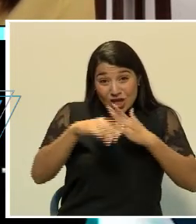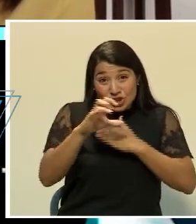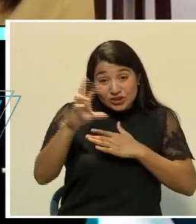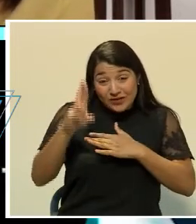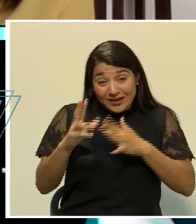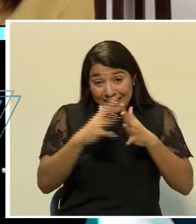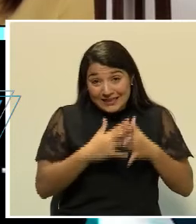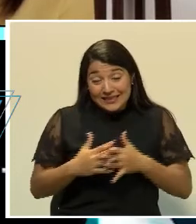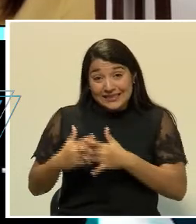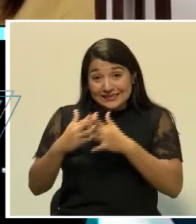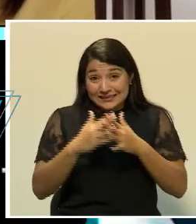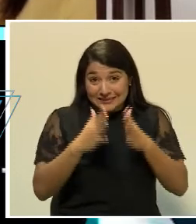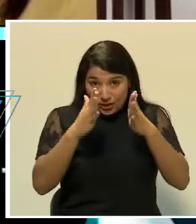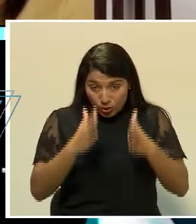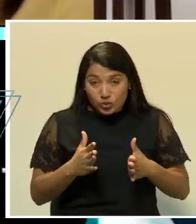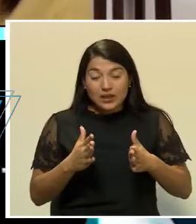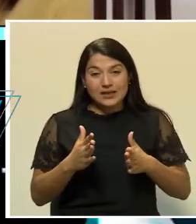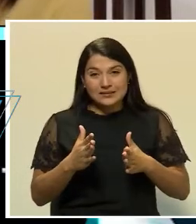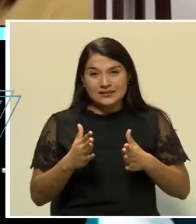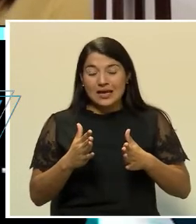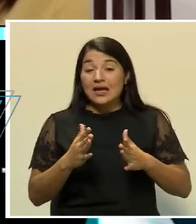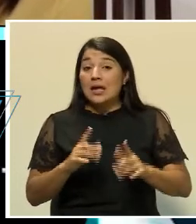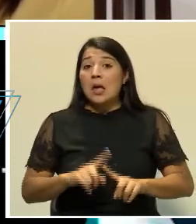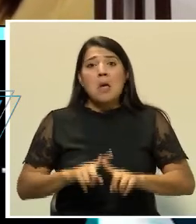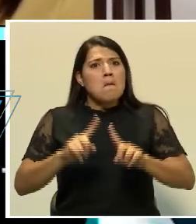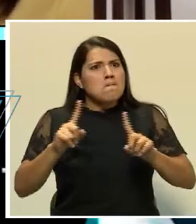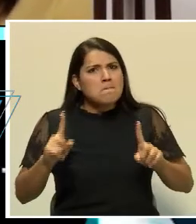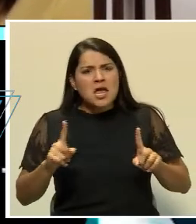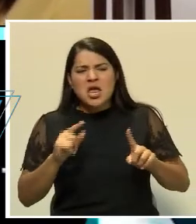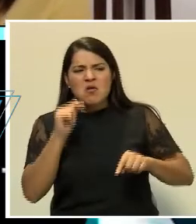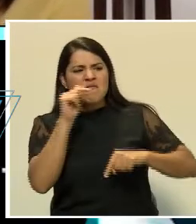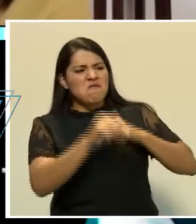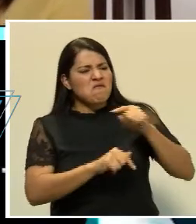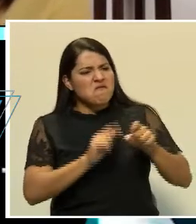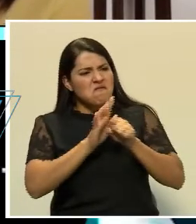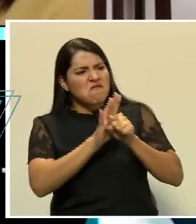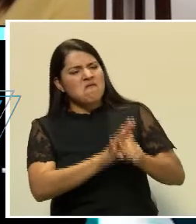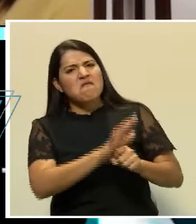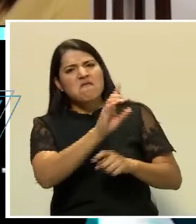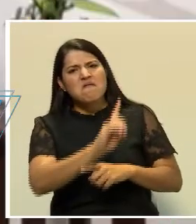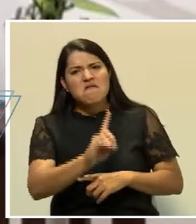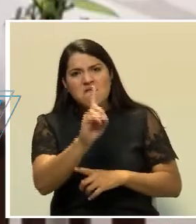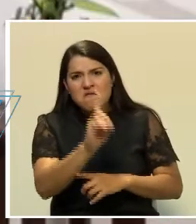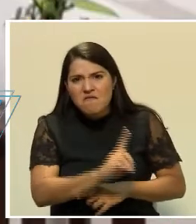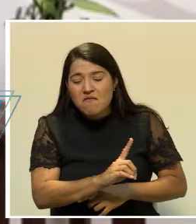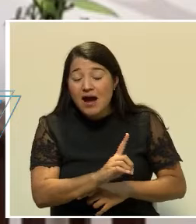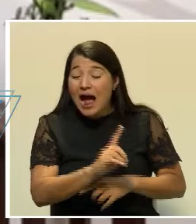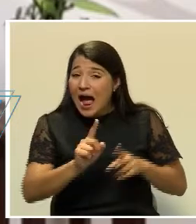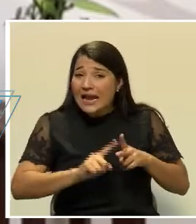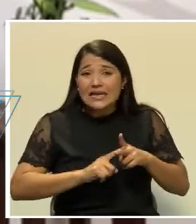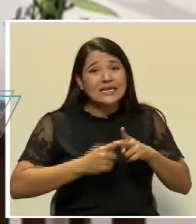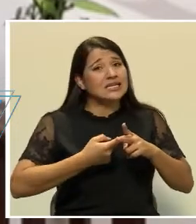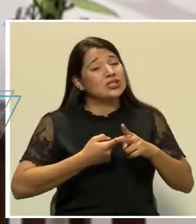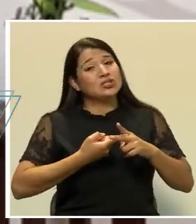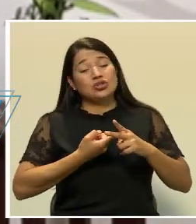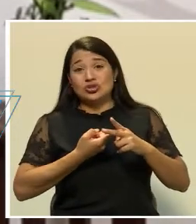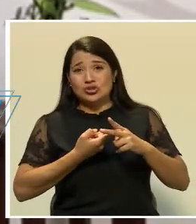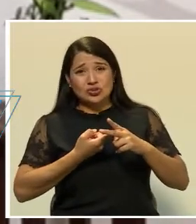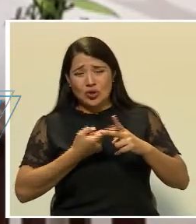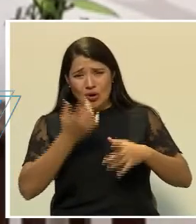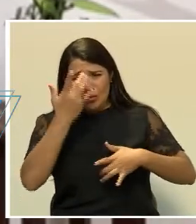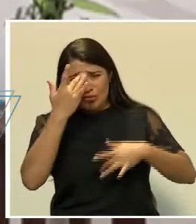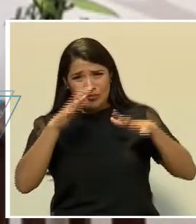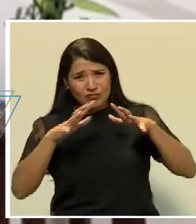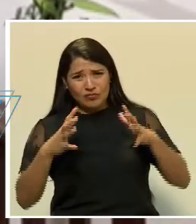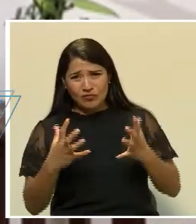ola de ataques xenofóbicos, de comentarios, de discursos de odio, fue enorme el puro inicio de la pandemia, donde todo el mundo